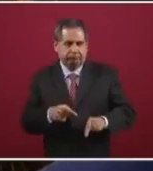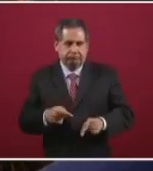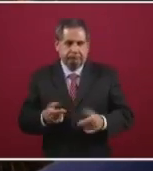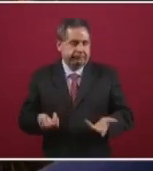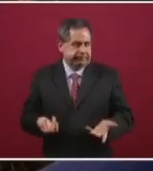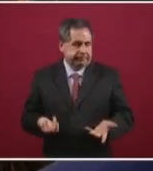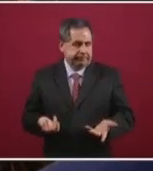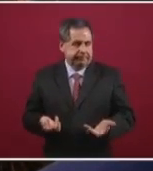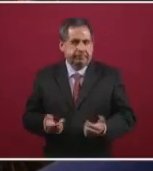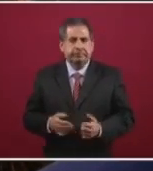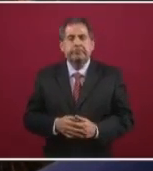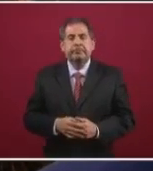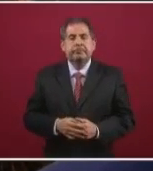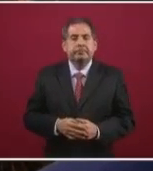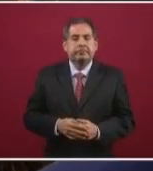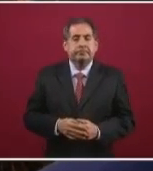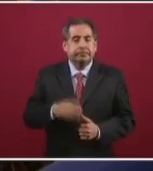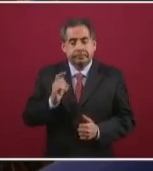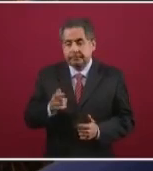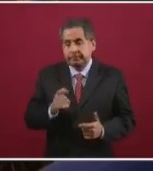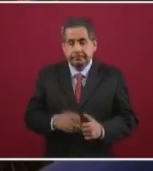Y me estoy